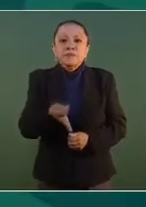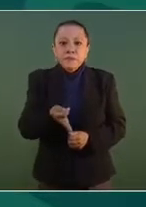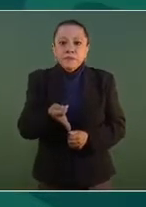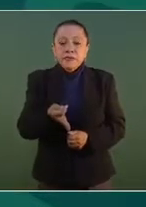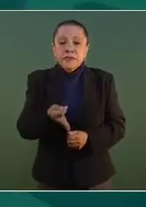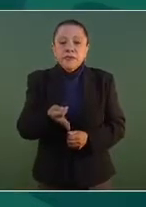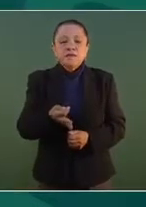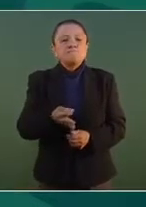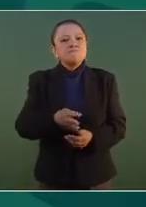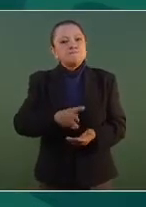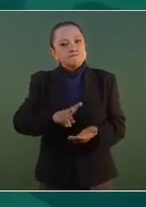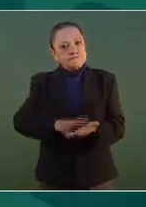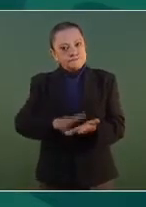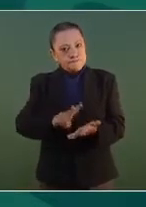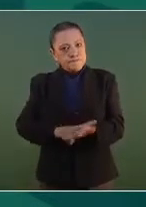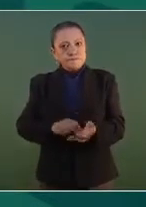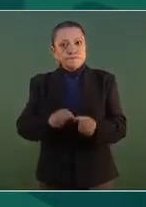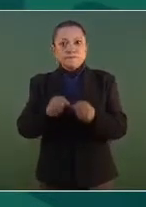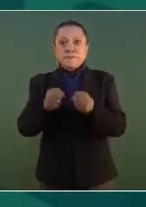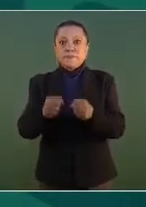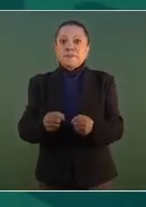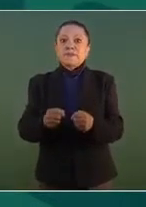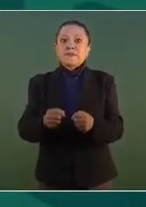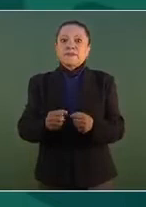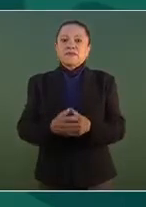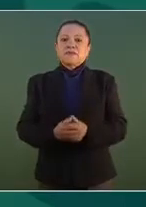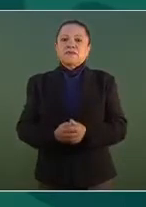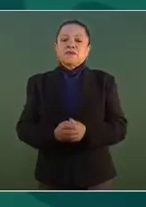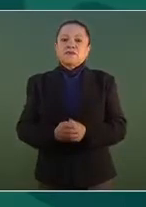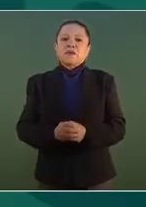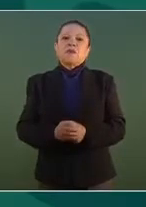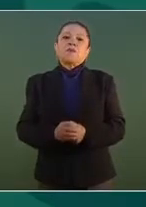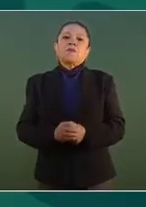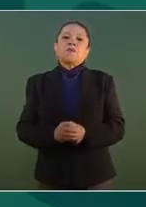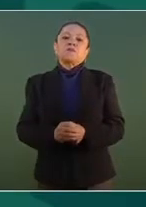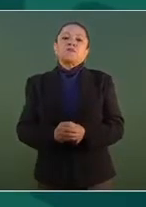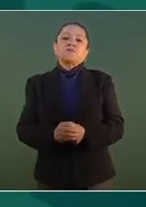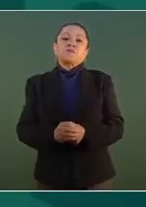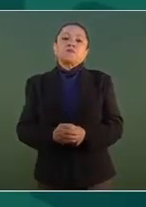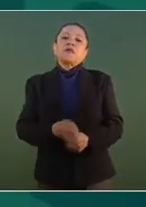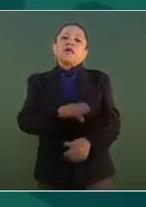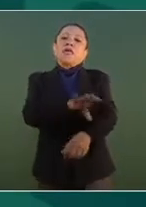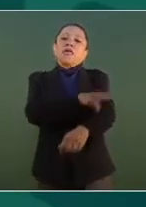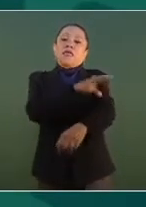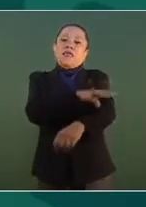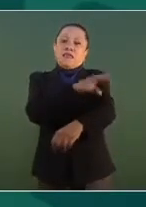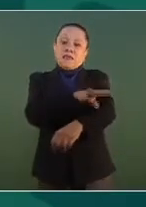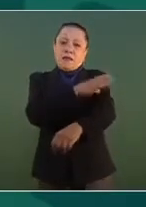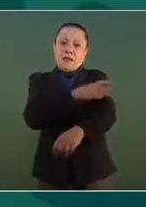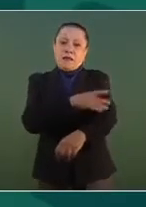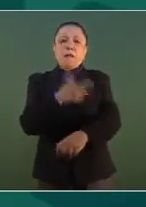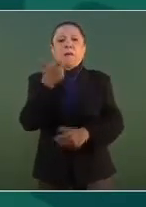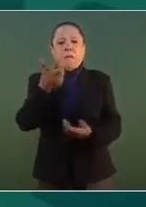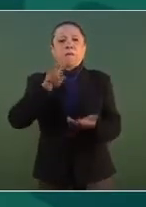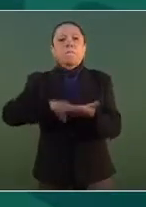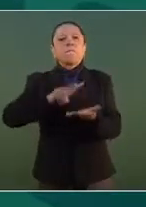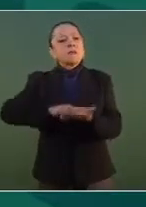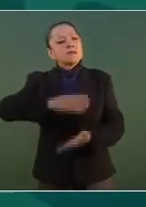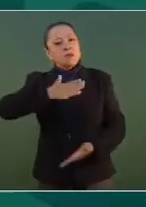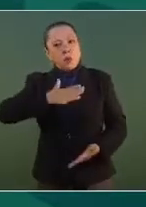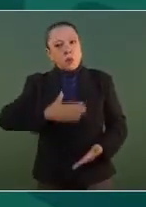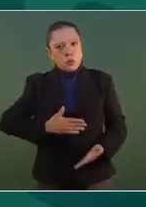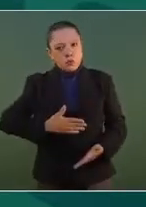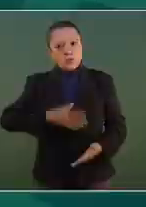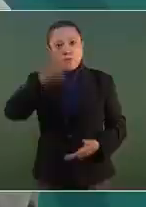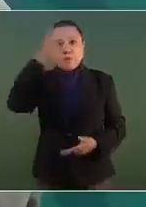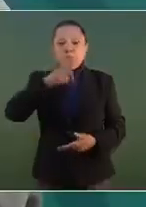garantice la energía eléctrica a precios justos para todos los